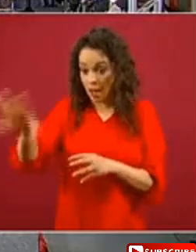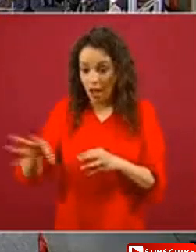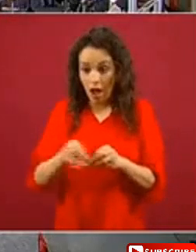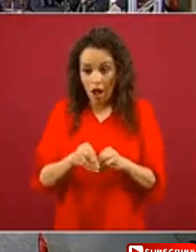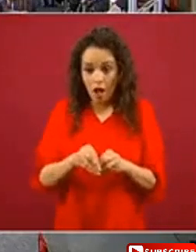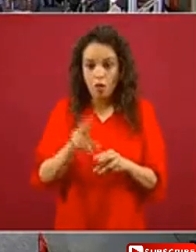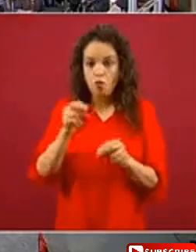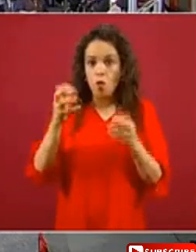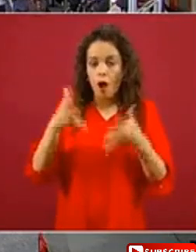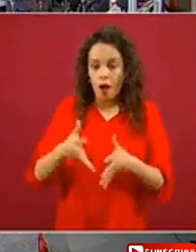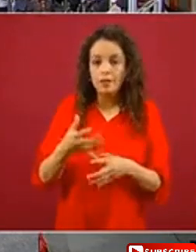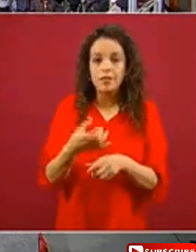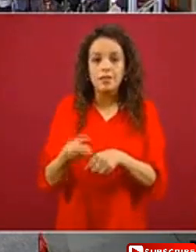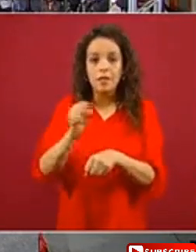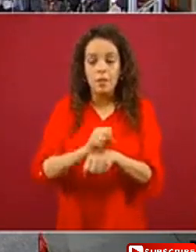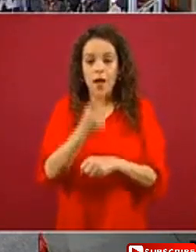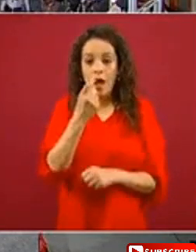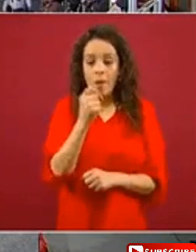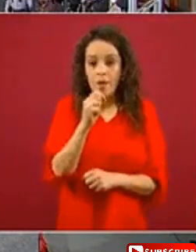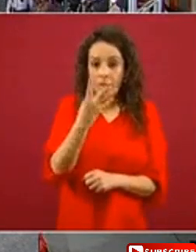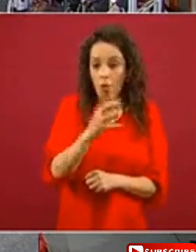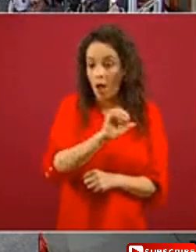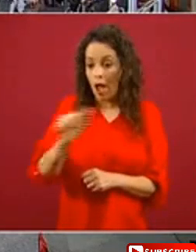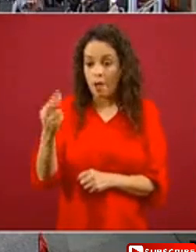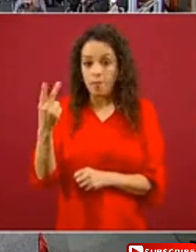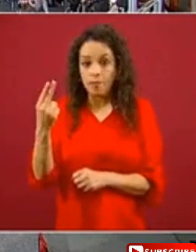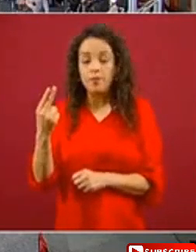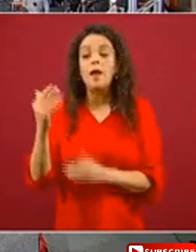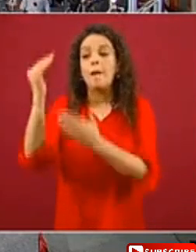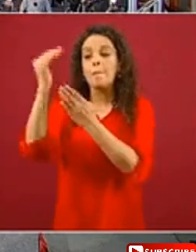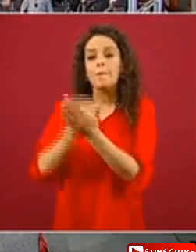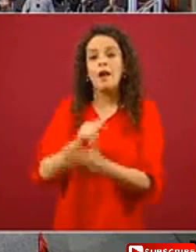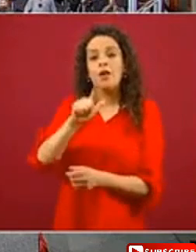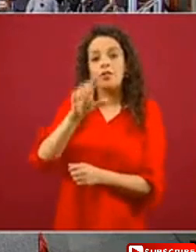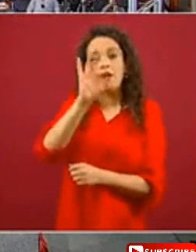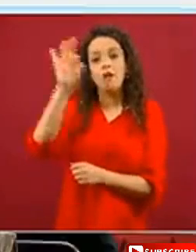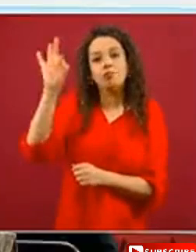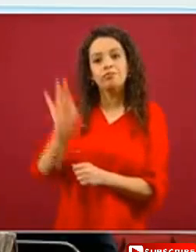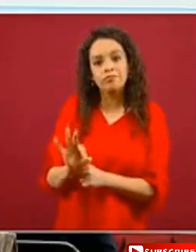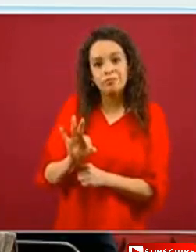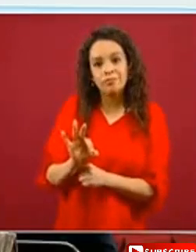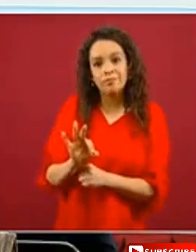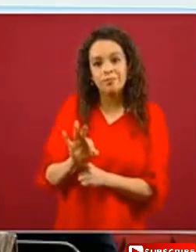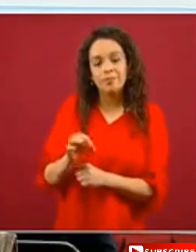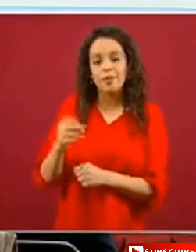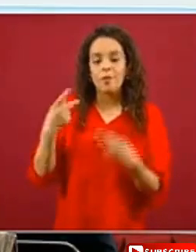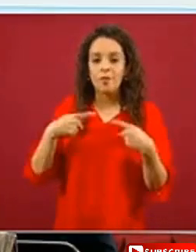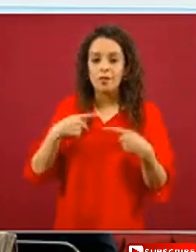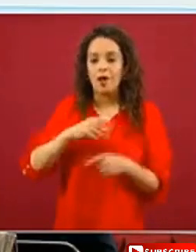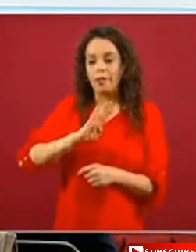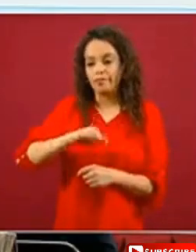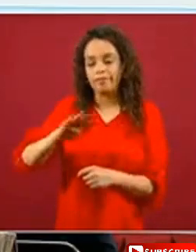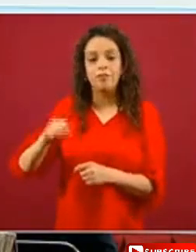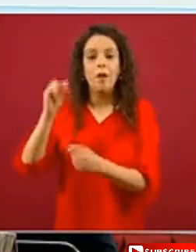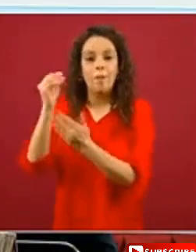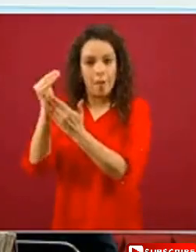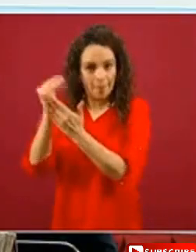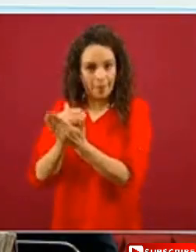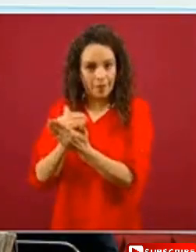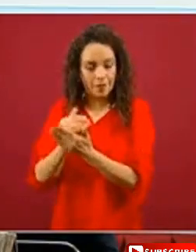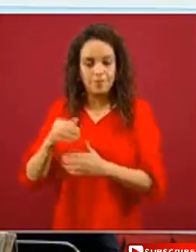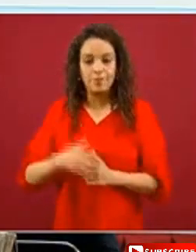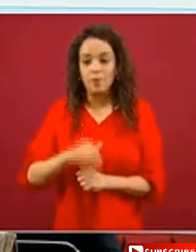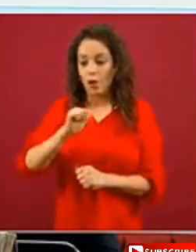la 25 tenemos un descenso de menos 17% en la ocurrencia de defunciones. Veamos la siguiente diapositiva.